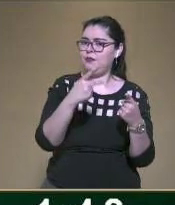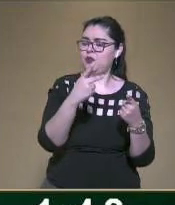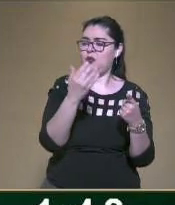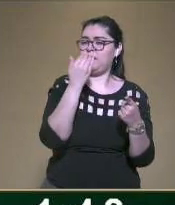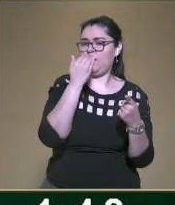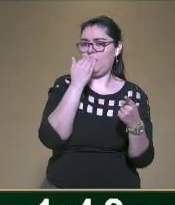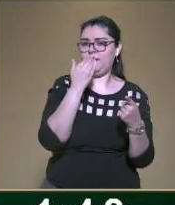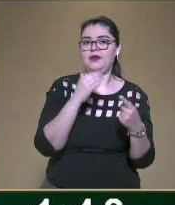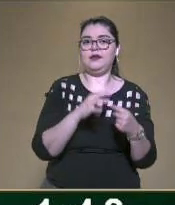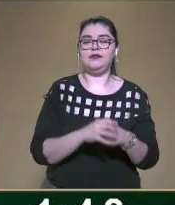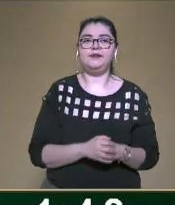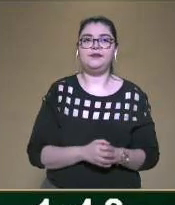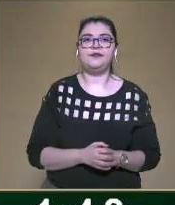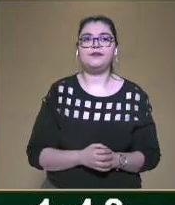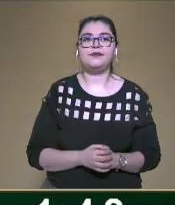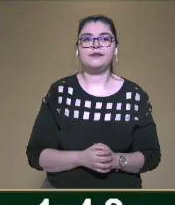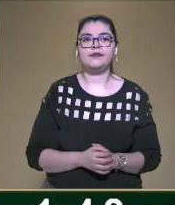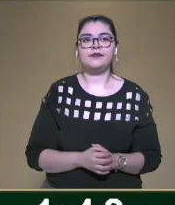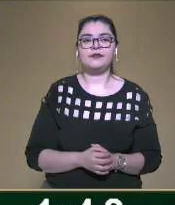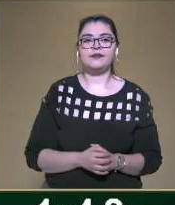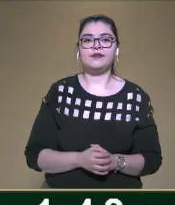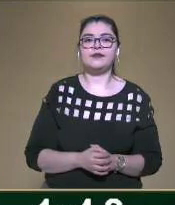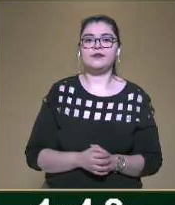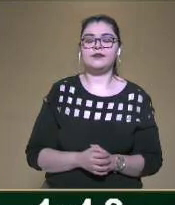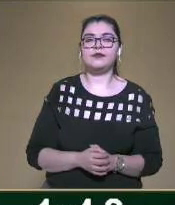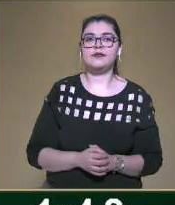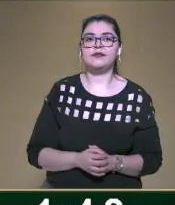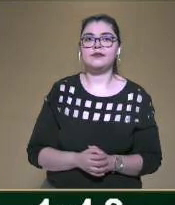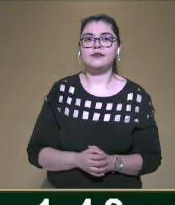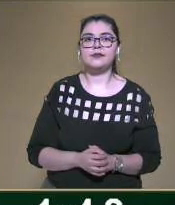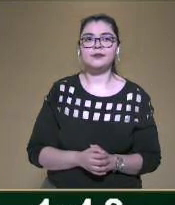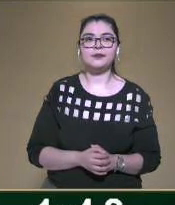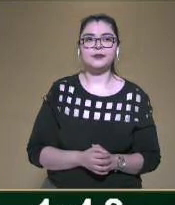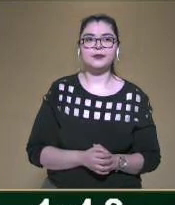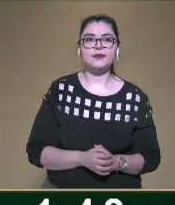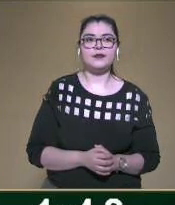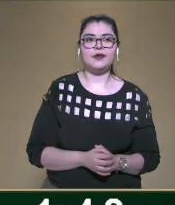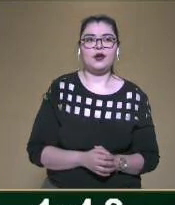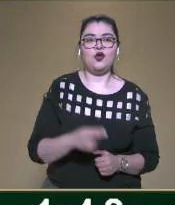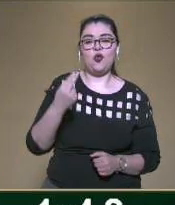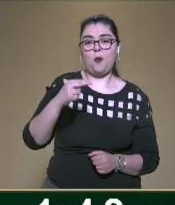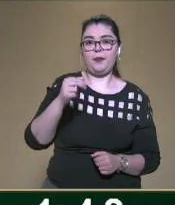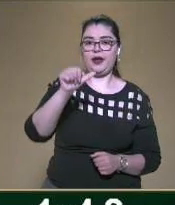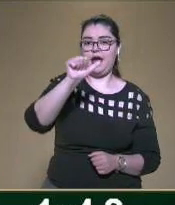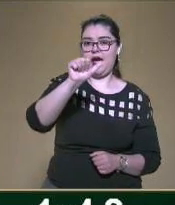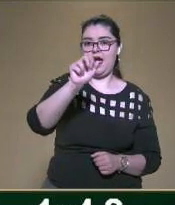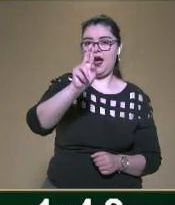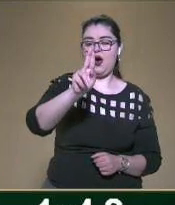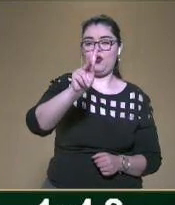Al procedimiento que utilizan los seres vivos autótrofos se le denomina